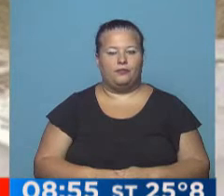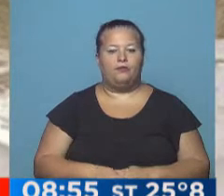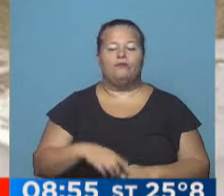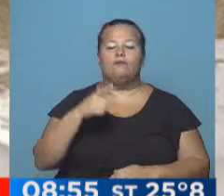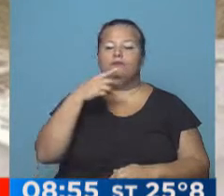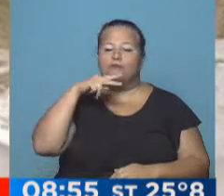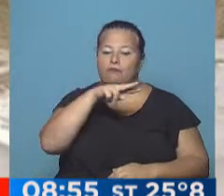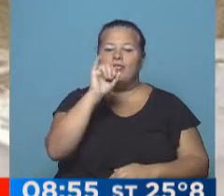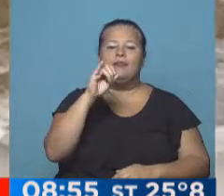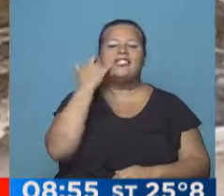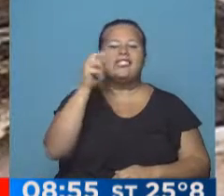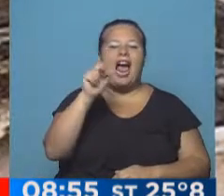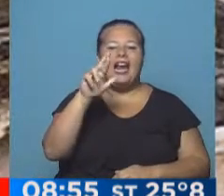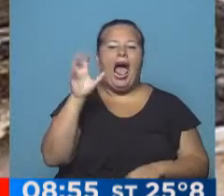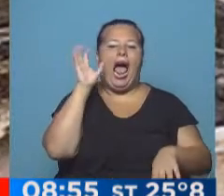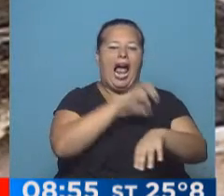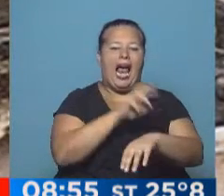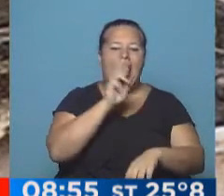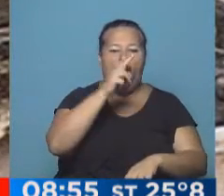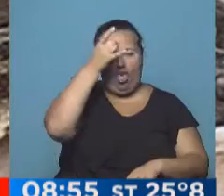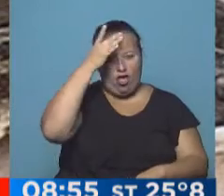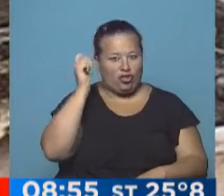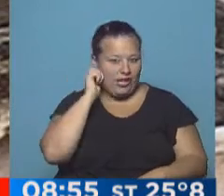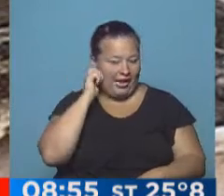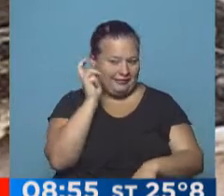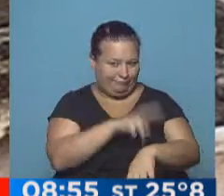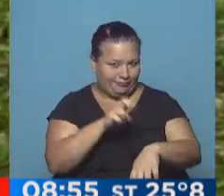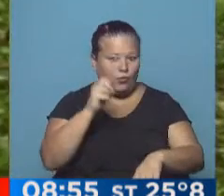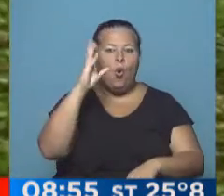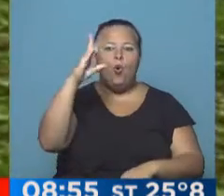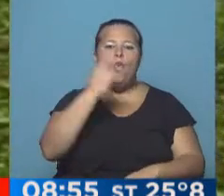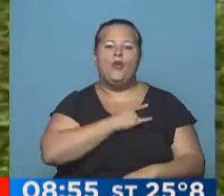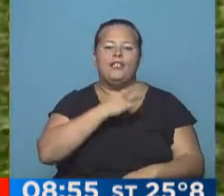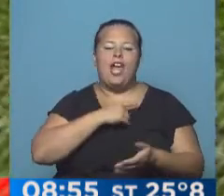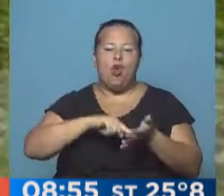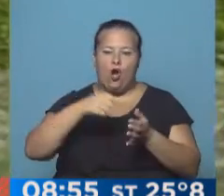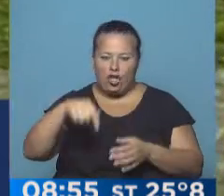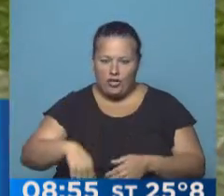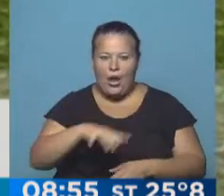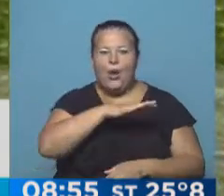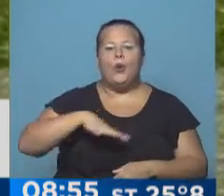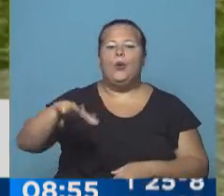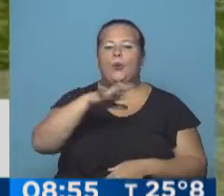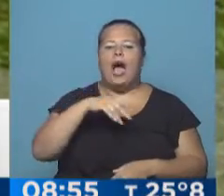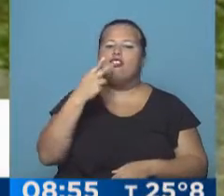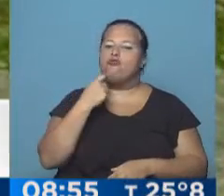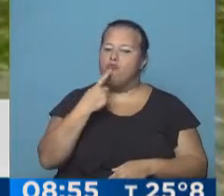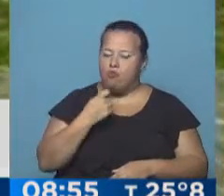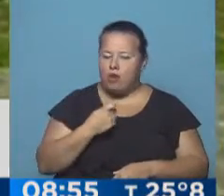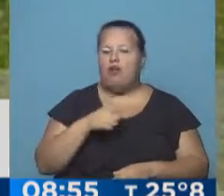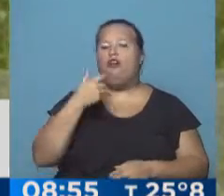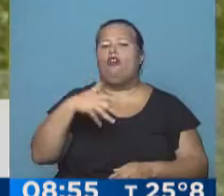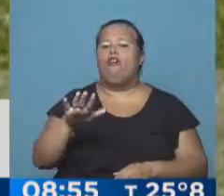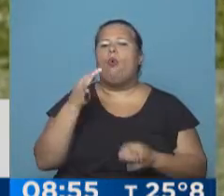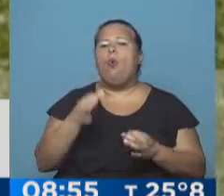Una yarará mordió a una chica de 12 años. Fue en el Club Universitario de Buenos Aires, en el barrio porteño de Núñez.